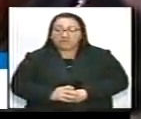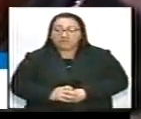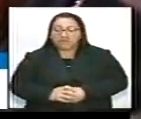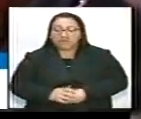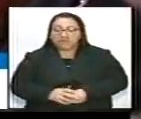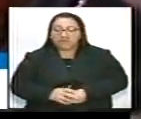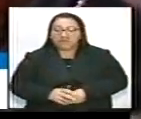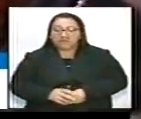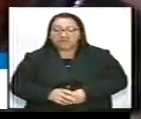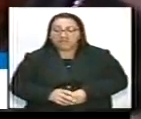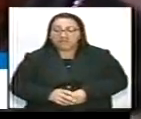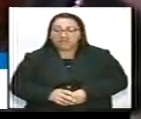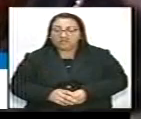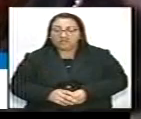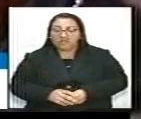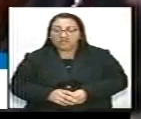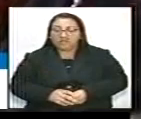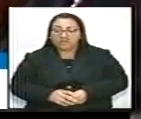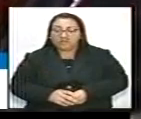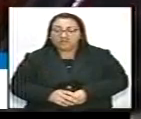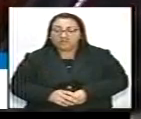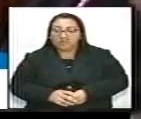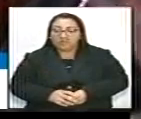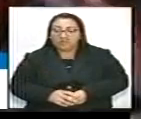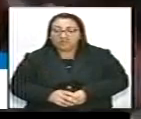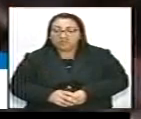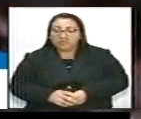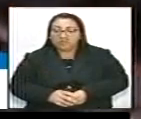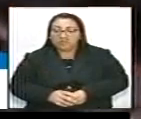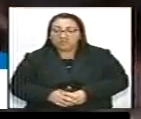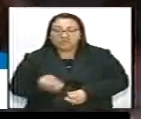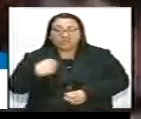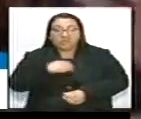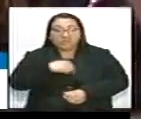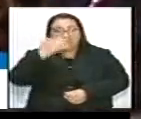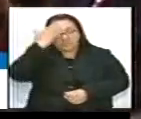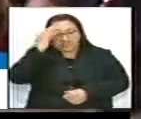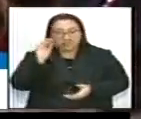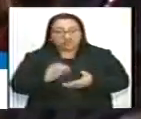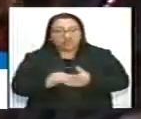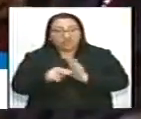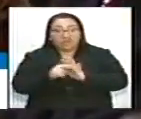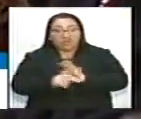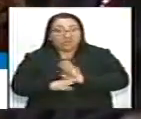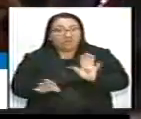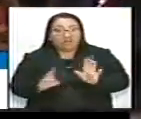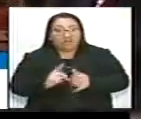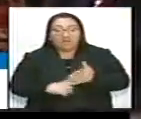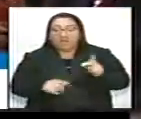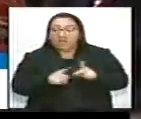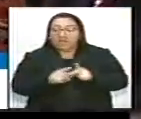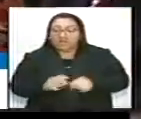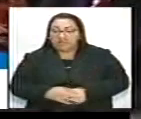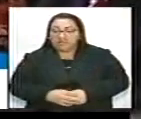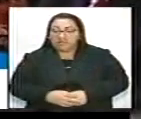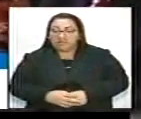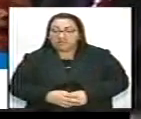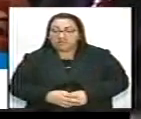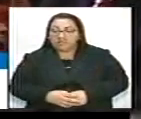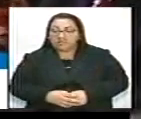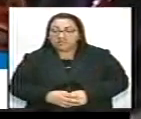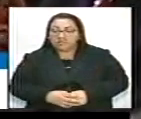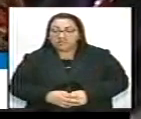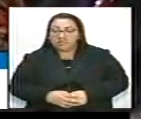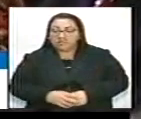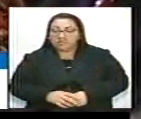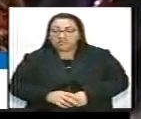gobierno ha facilitado o no ha facilitado? Necesitamos saber, porque no solamente es aplicar la norma, sino también, principalmente, es